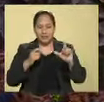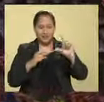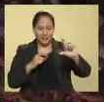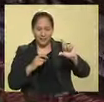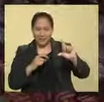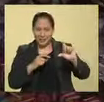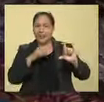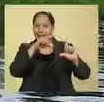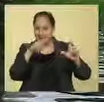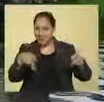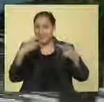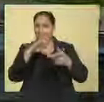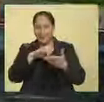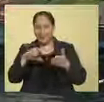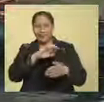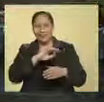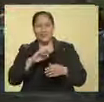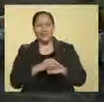chiquita, aquí está.